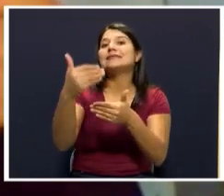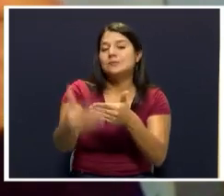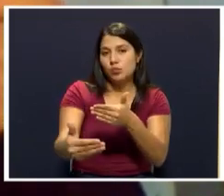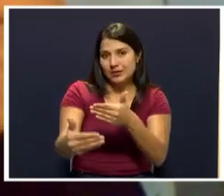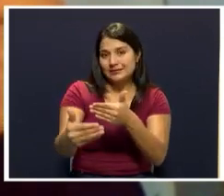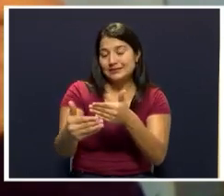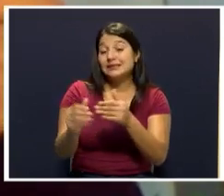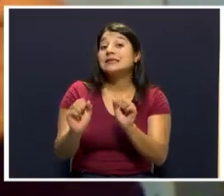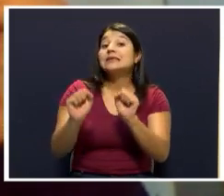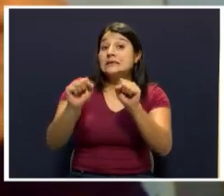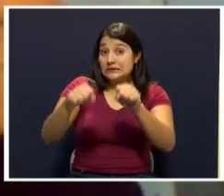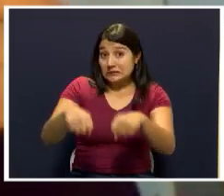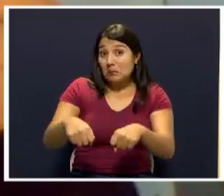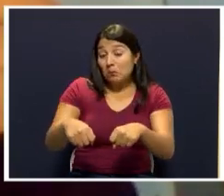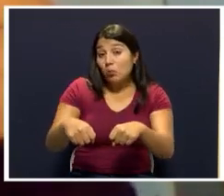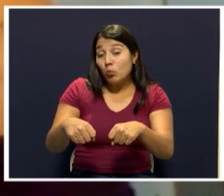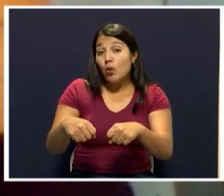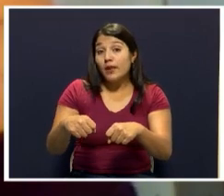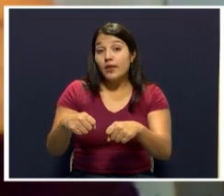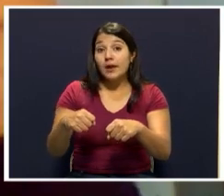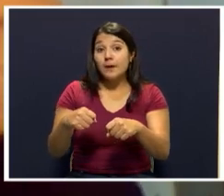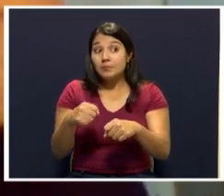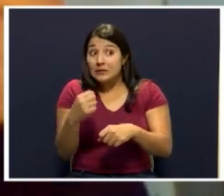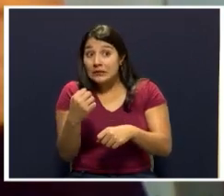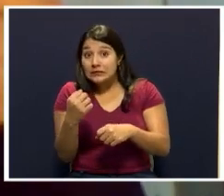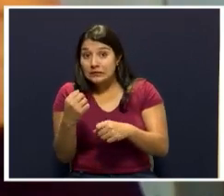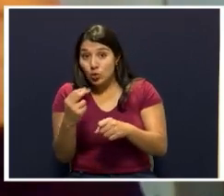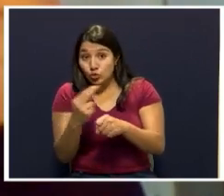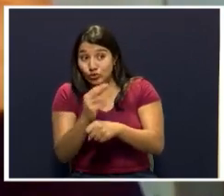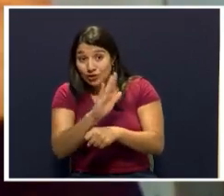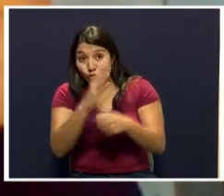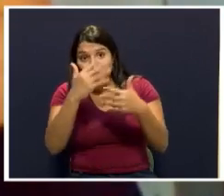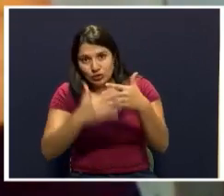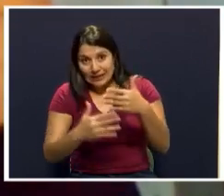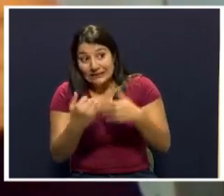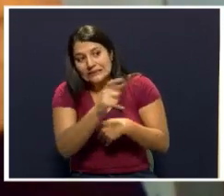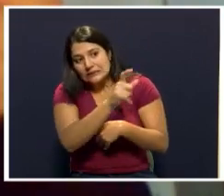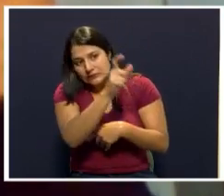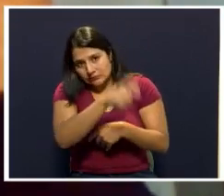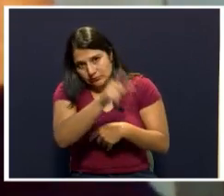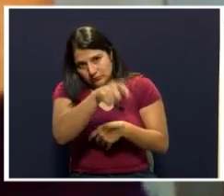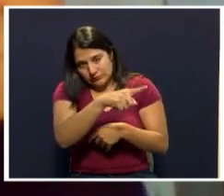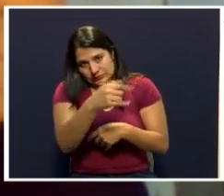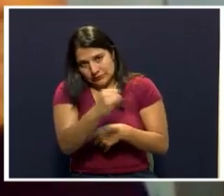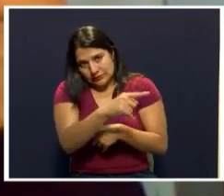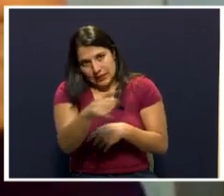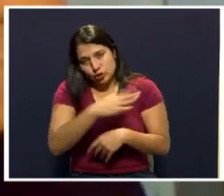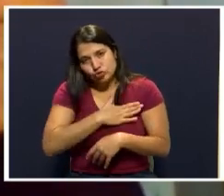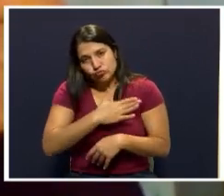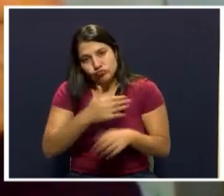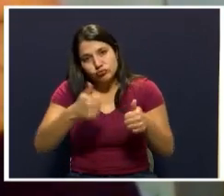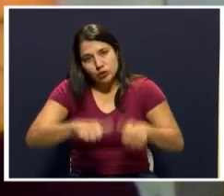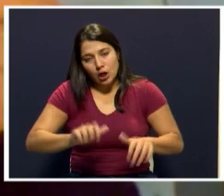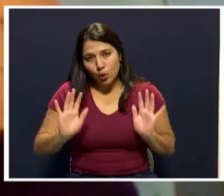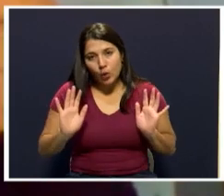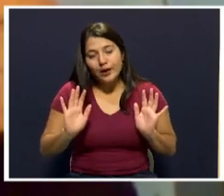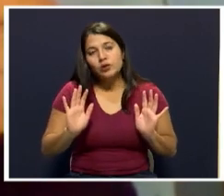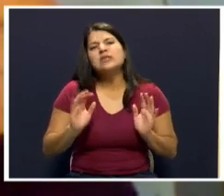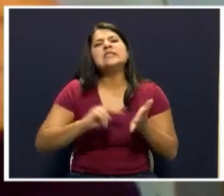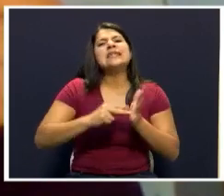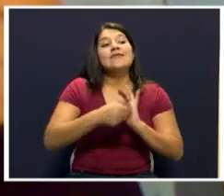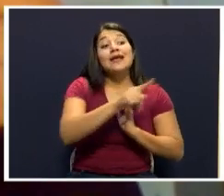es posible que estas personas, si lo tienen a bien, donen sangre, es decir, vayan a un banco de sangre de la Caja del